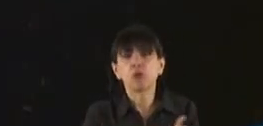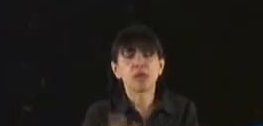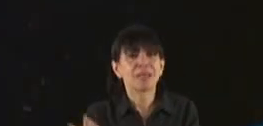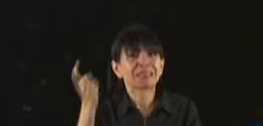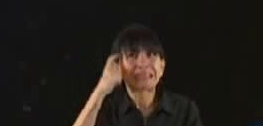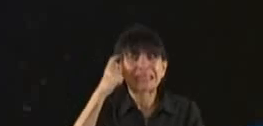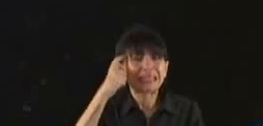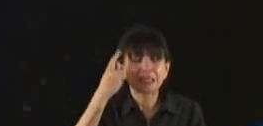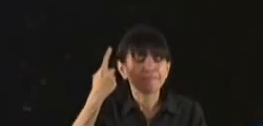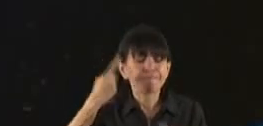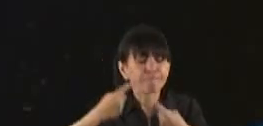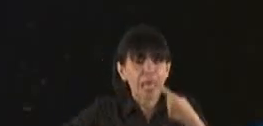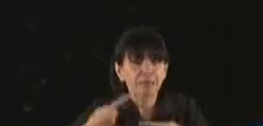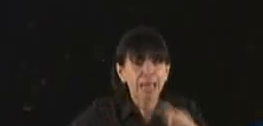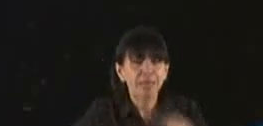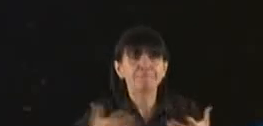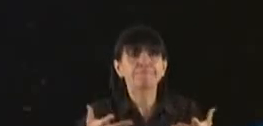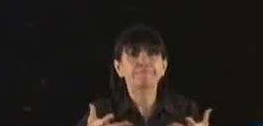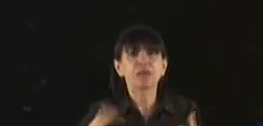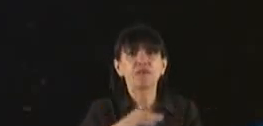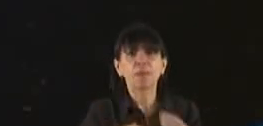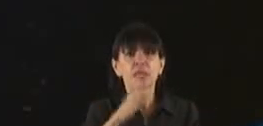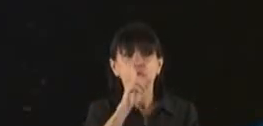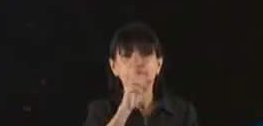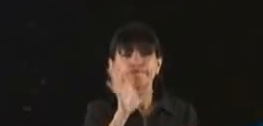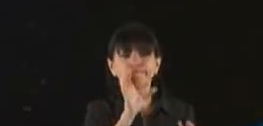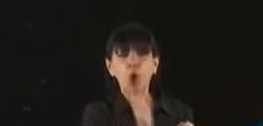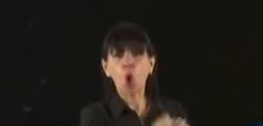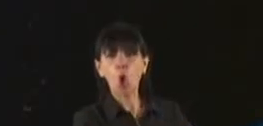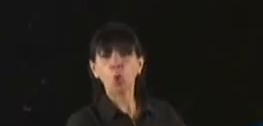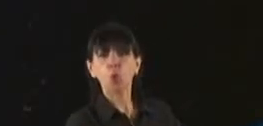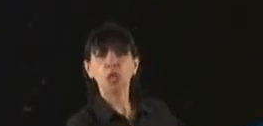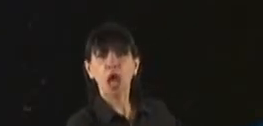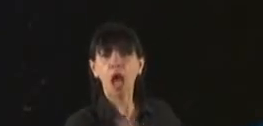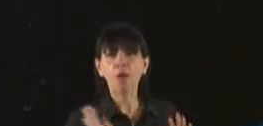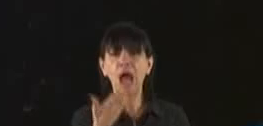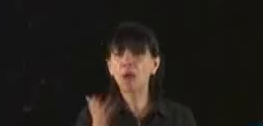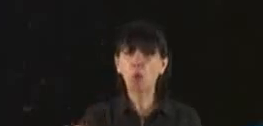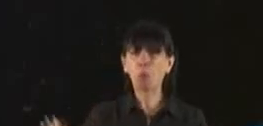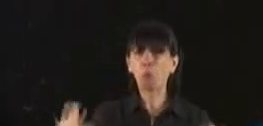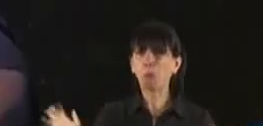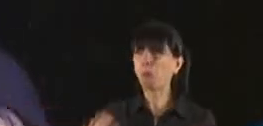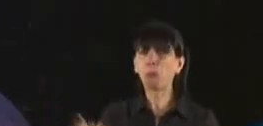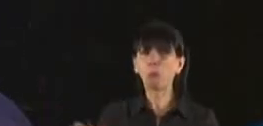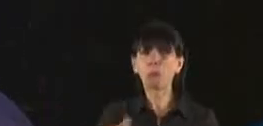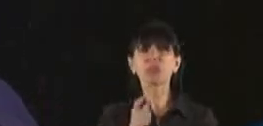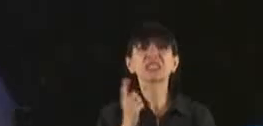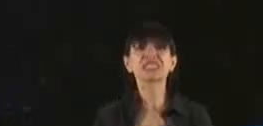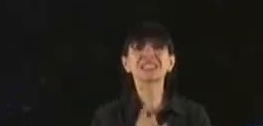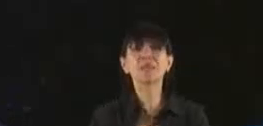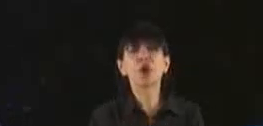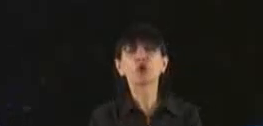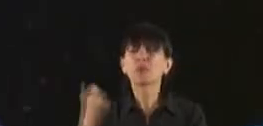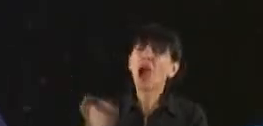alteración psíquica, era un tabú, era algo de que en la familia que preferíamos no hablar, era algo que queríamos mantenerlo